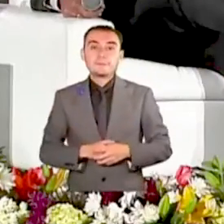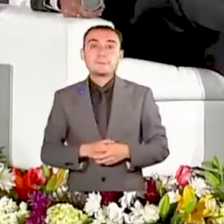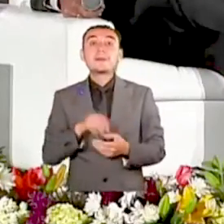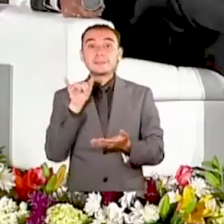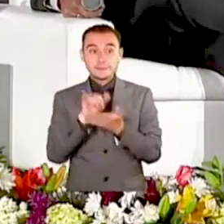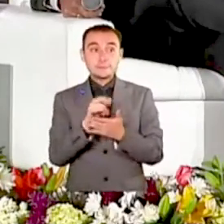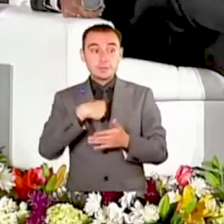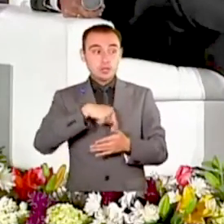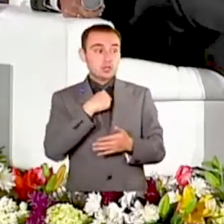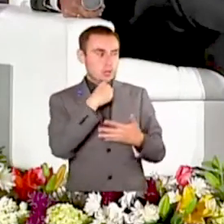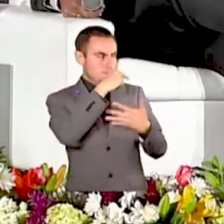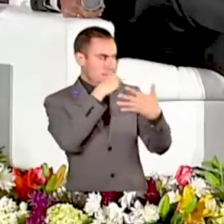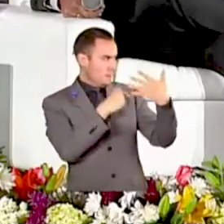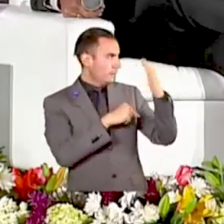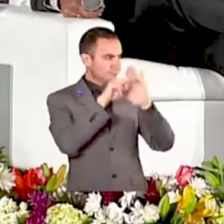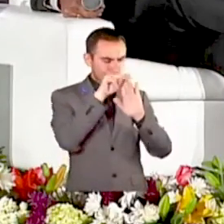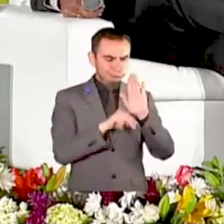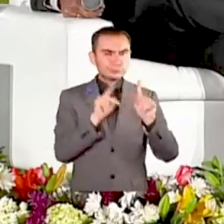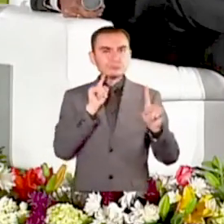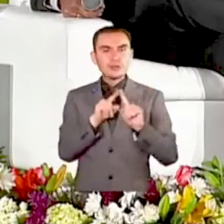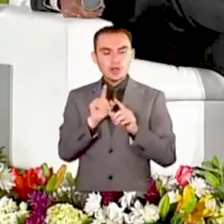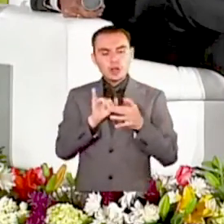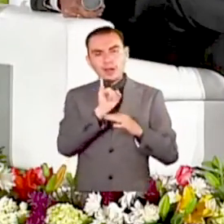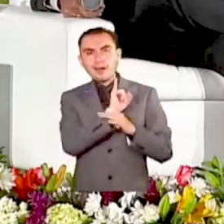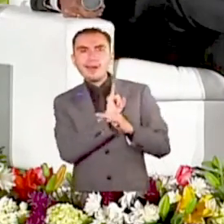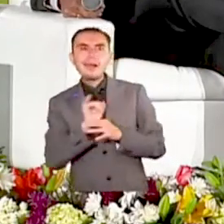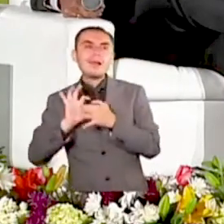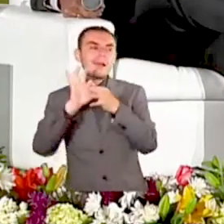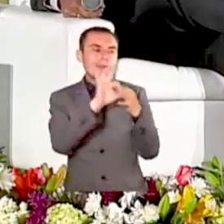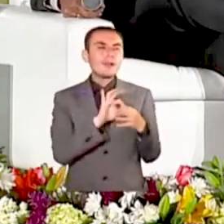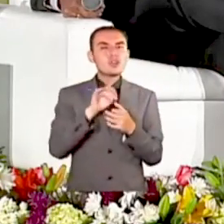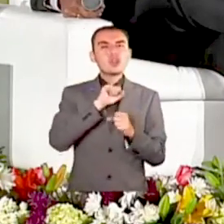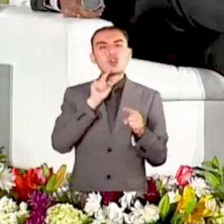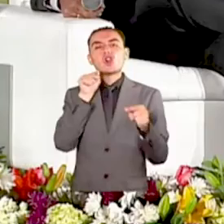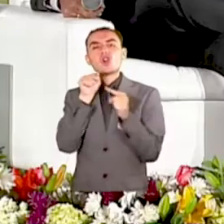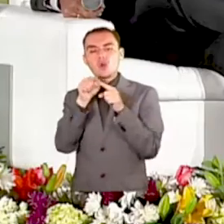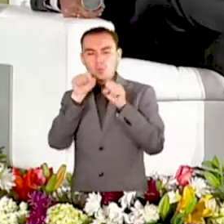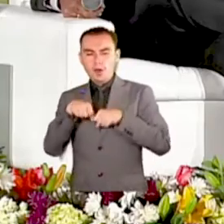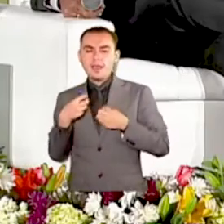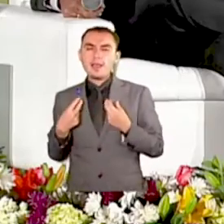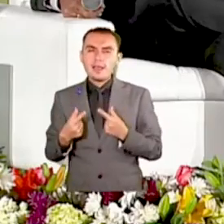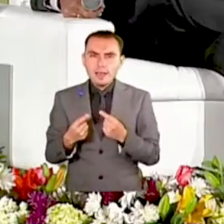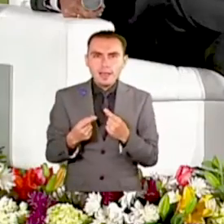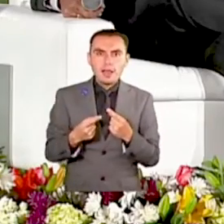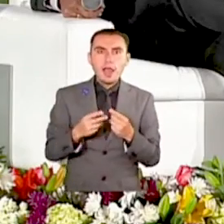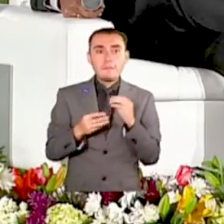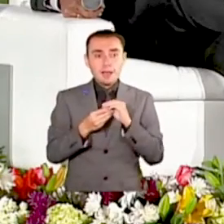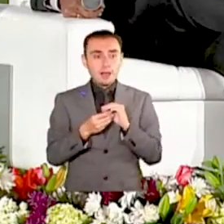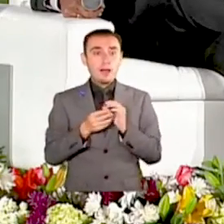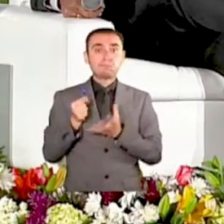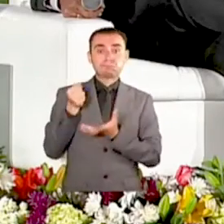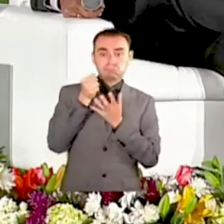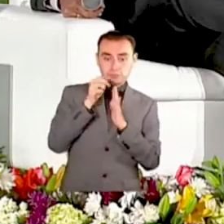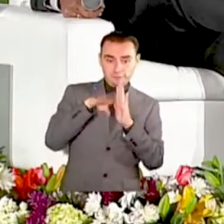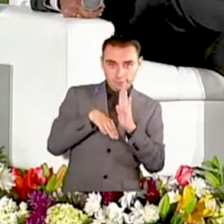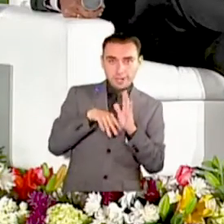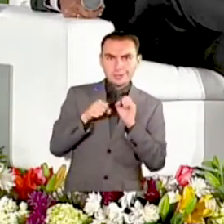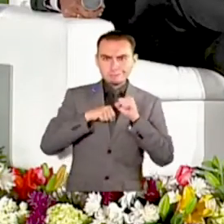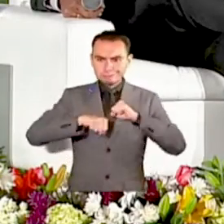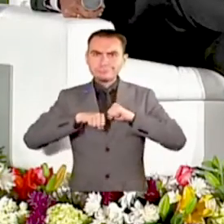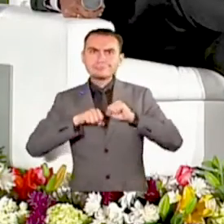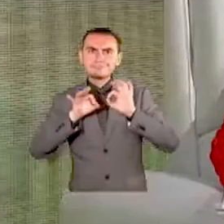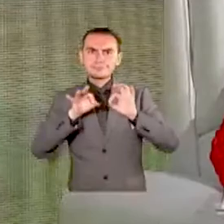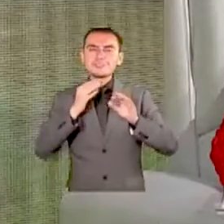la Procuraduría. Articular para trabajar mejor y mostrar resultados mucho más rápidos, menos costosos y más